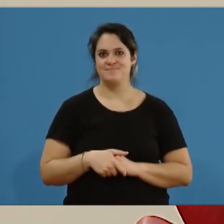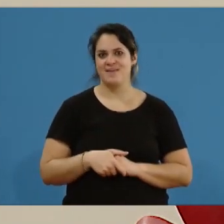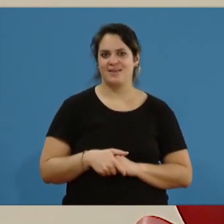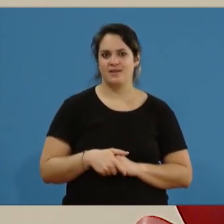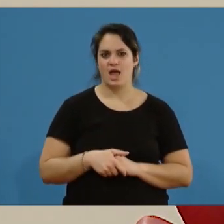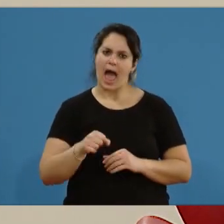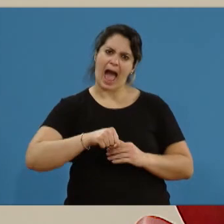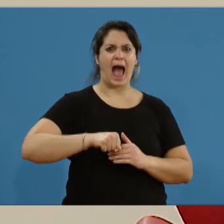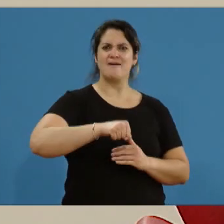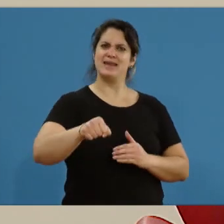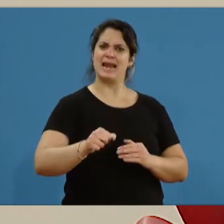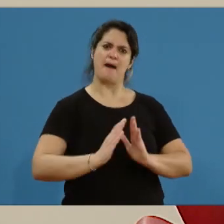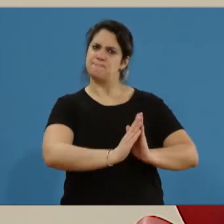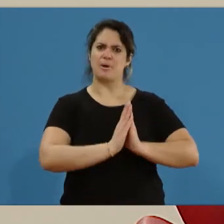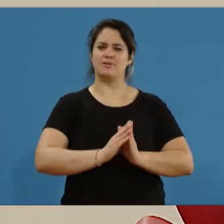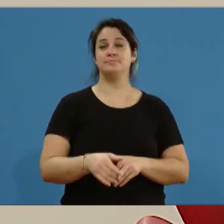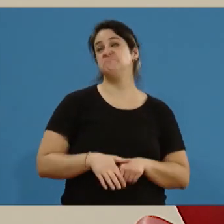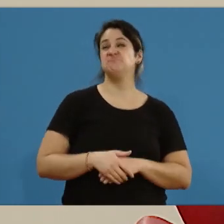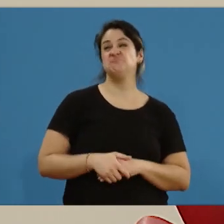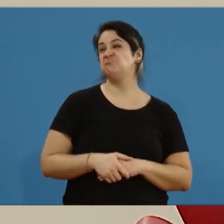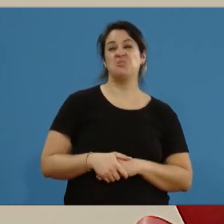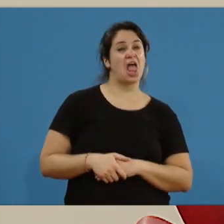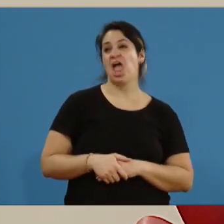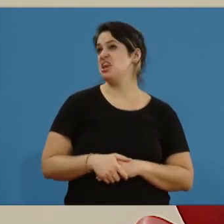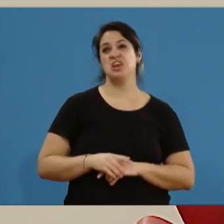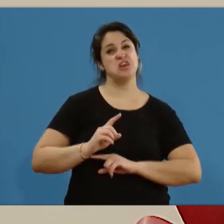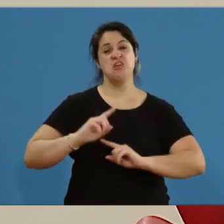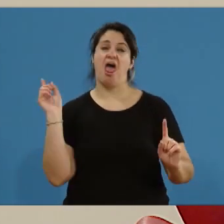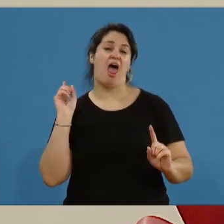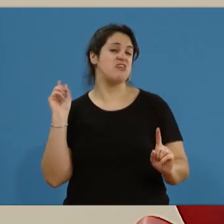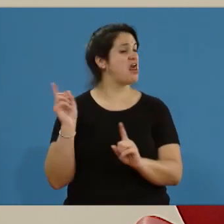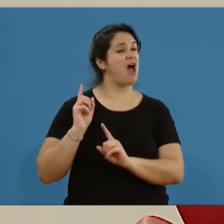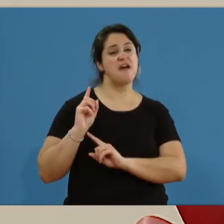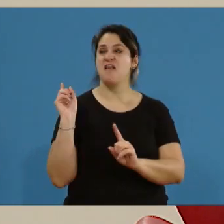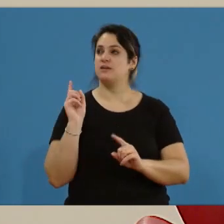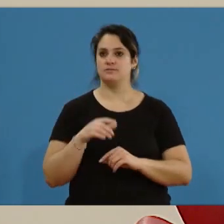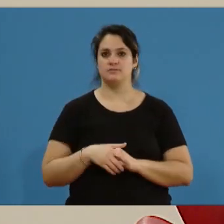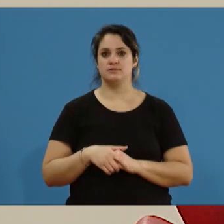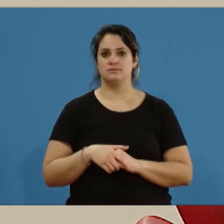¿Querés abrirla, por favor, Natacha?